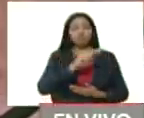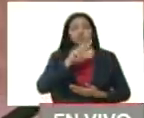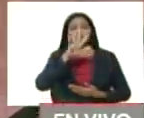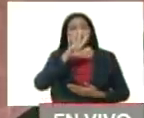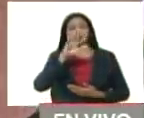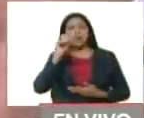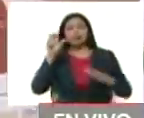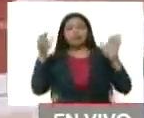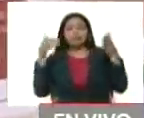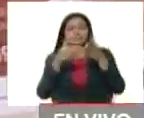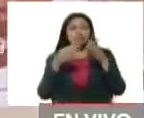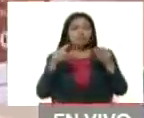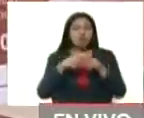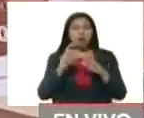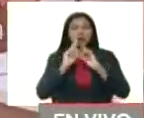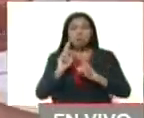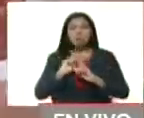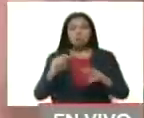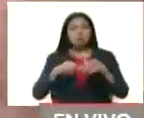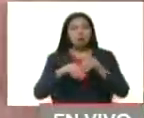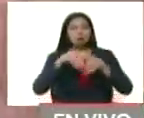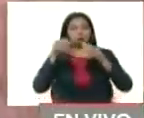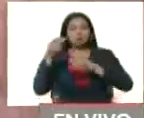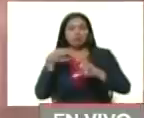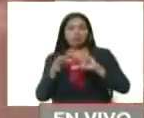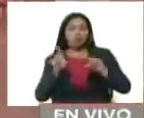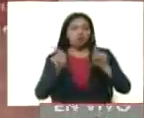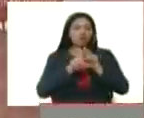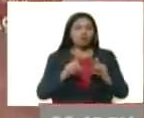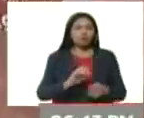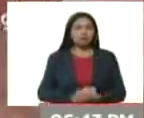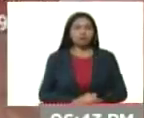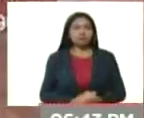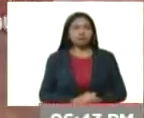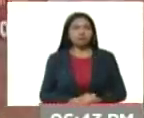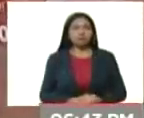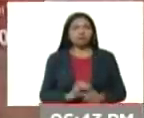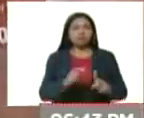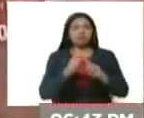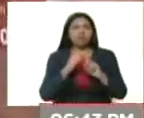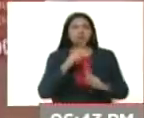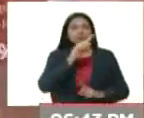18.250.000, han contestado la encuesta. De allí se sacaron